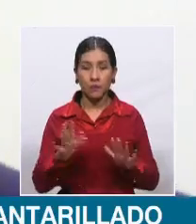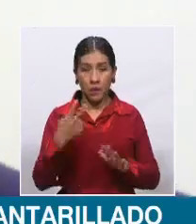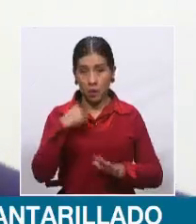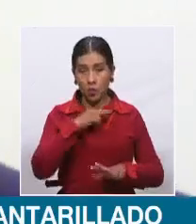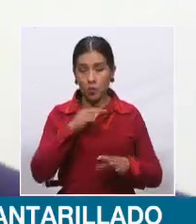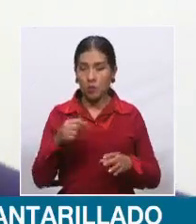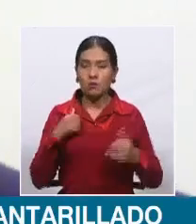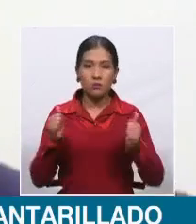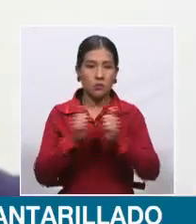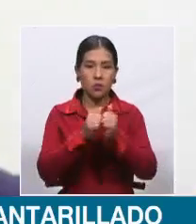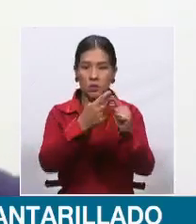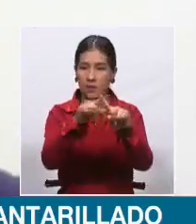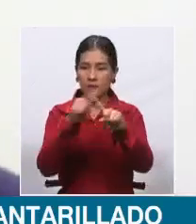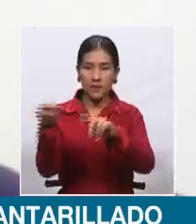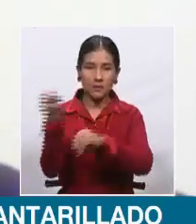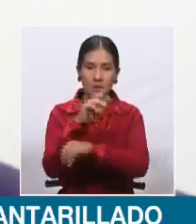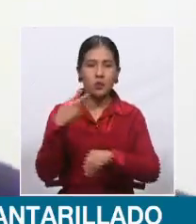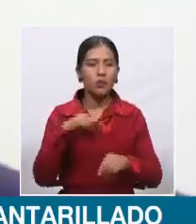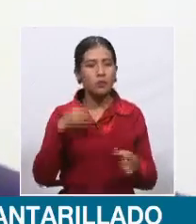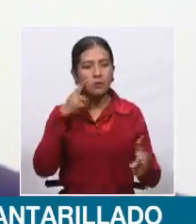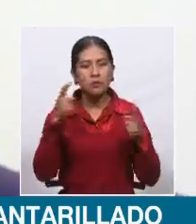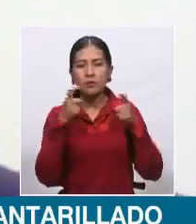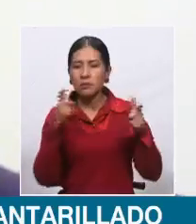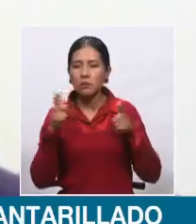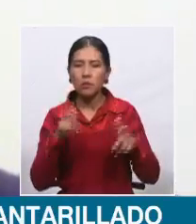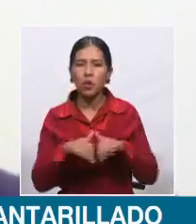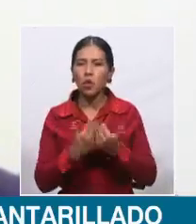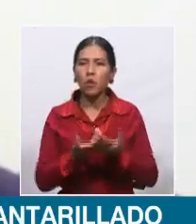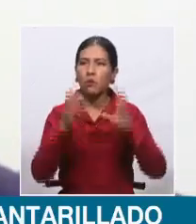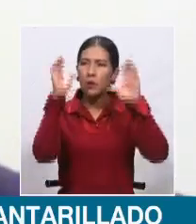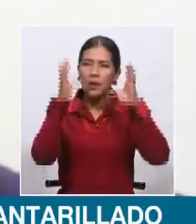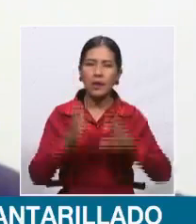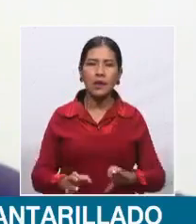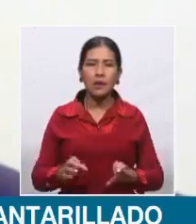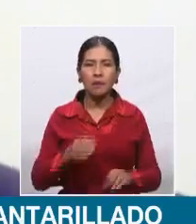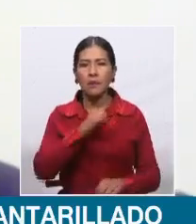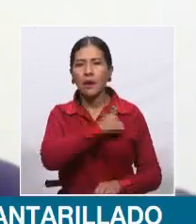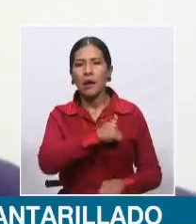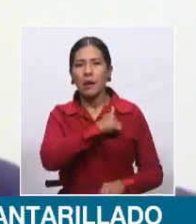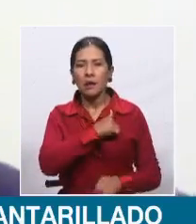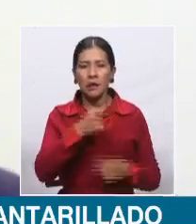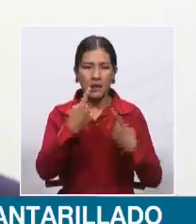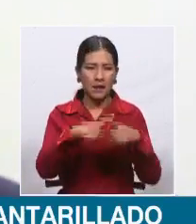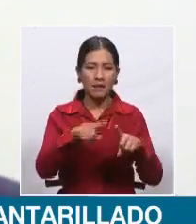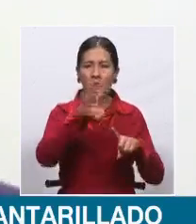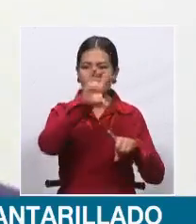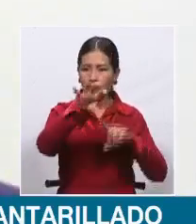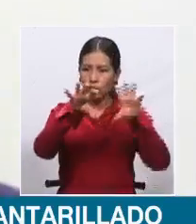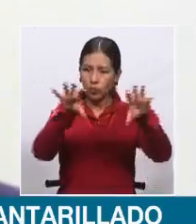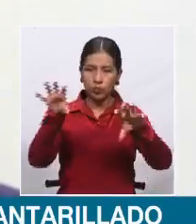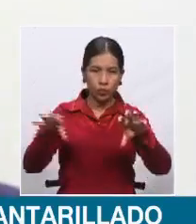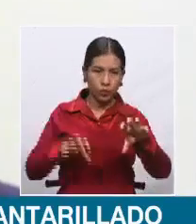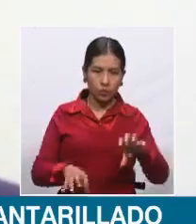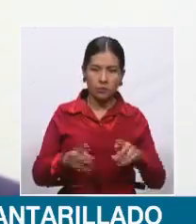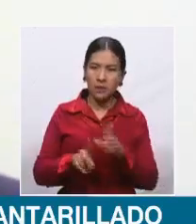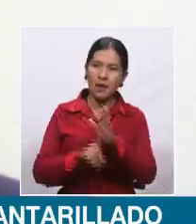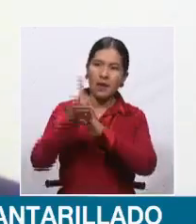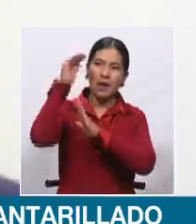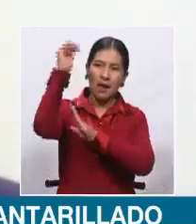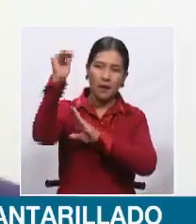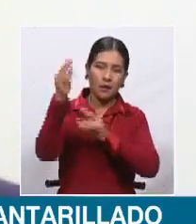venimos monitoreando cuál es el comportamiento climatológico en los diferentes pisos ecológicos que tenemos, ¿no? En los altiplanos,